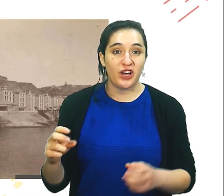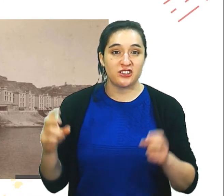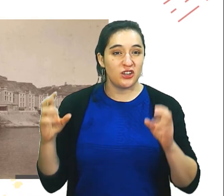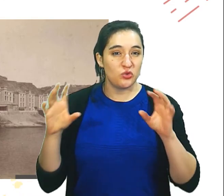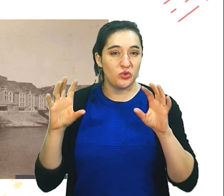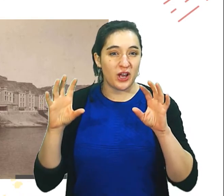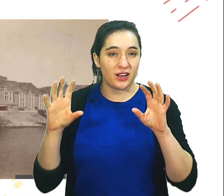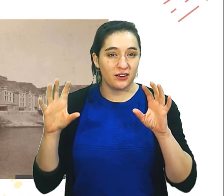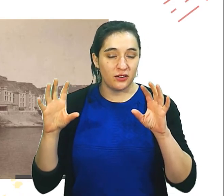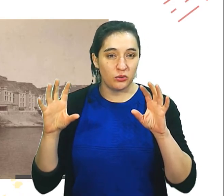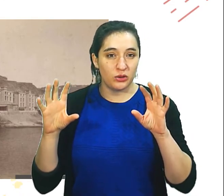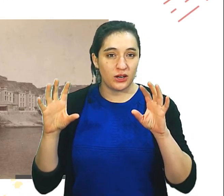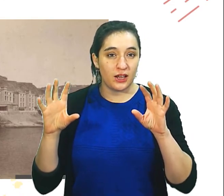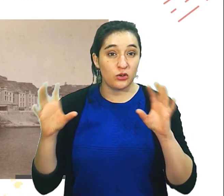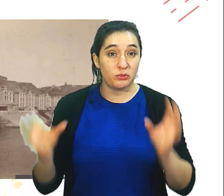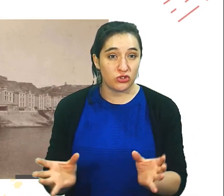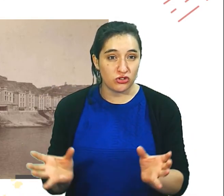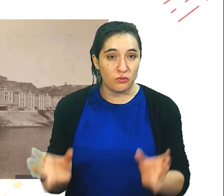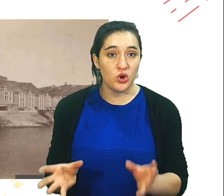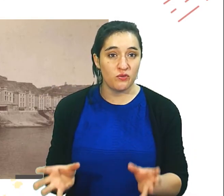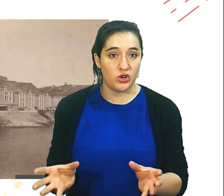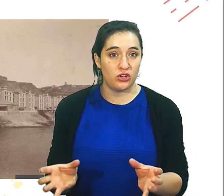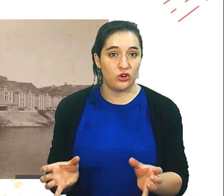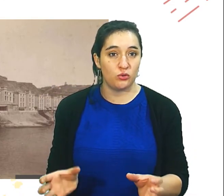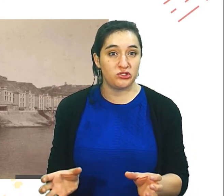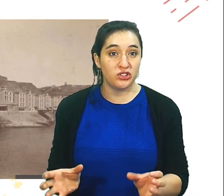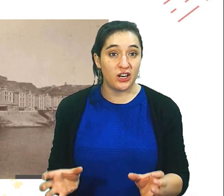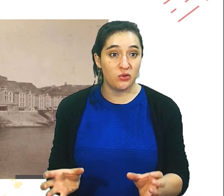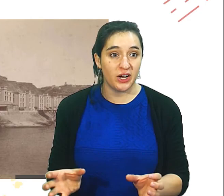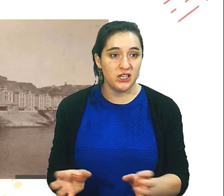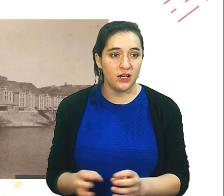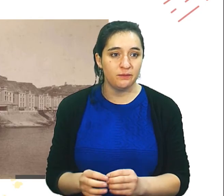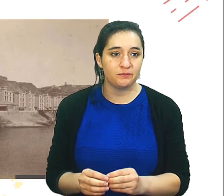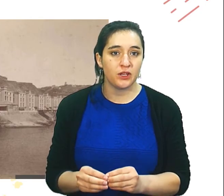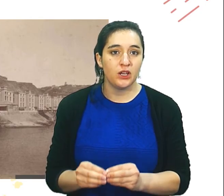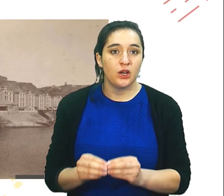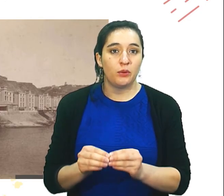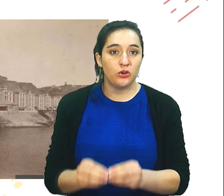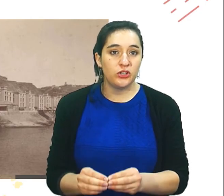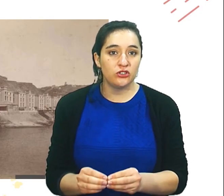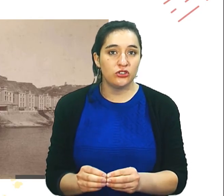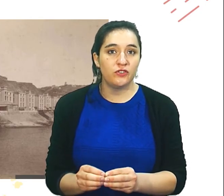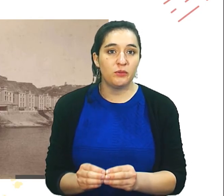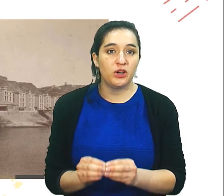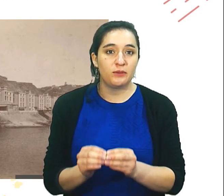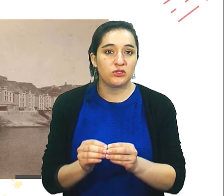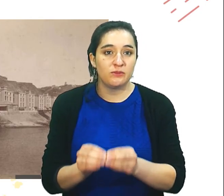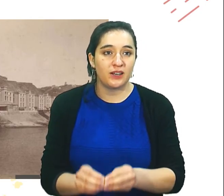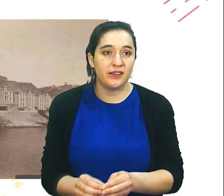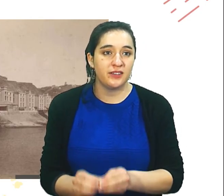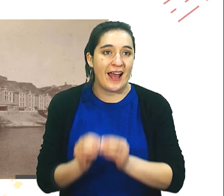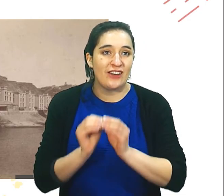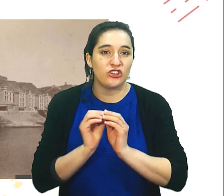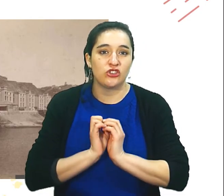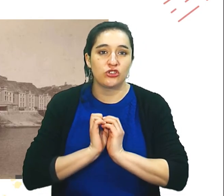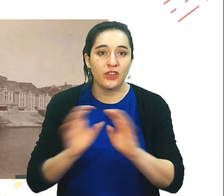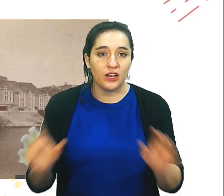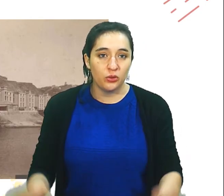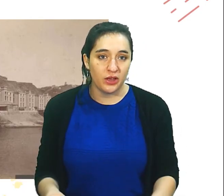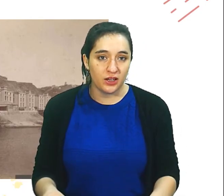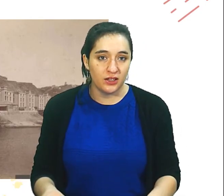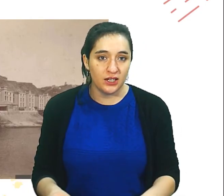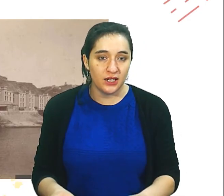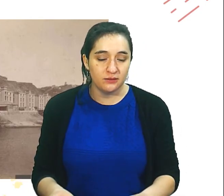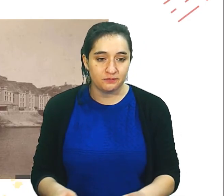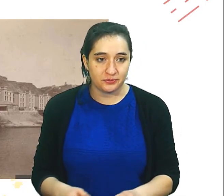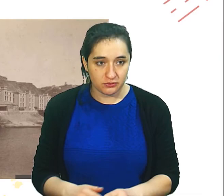hecho hace un episodio muy bueno de la ocupación de la Araucanía. Por lo tanto, nos vemos la próxima clase. Anoten todas las